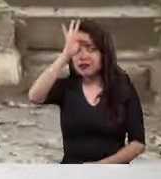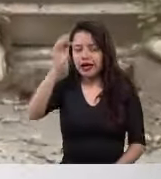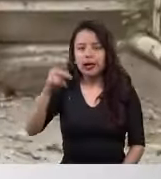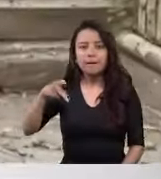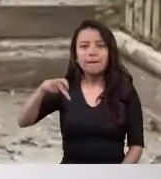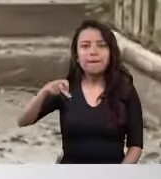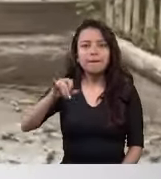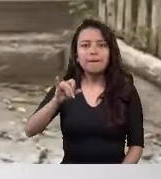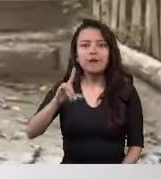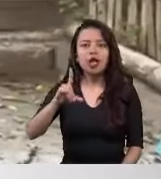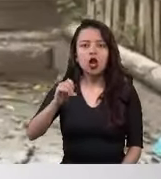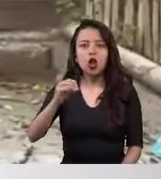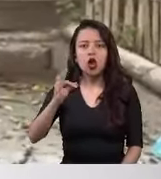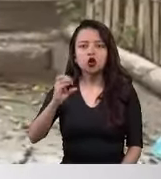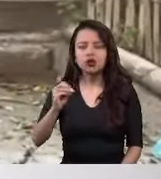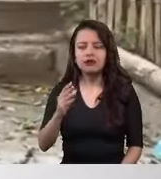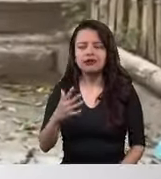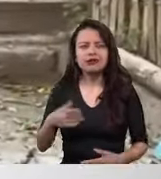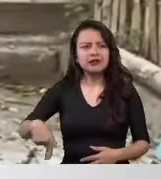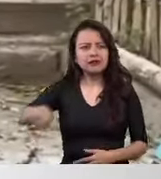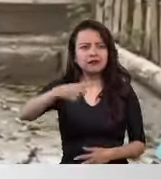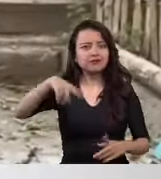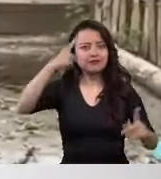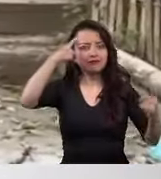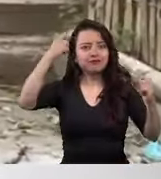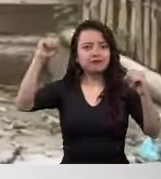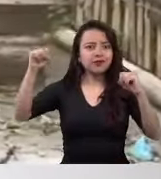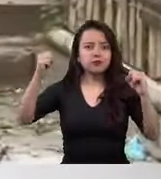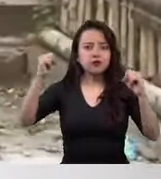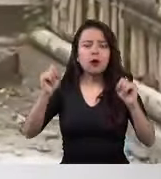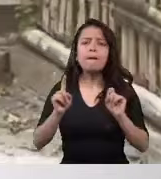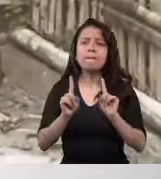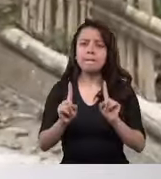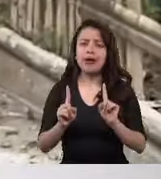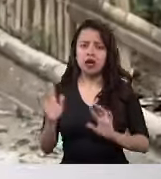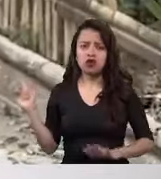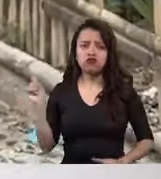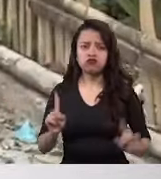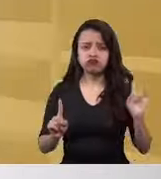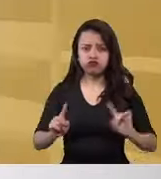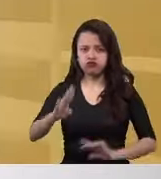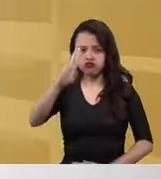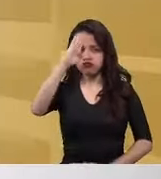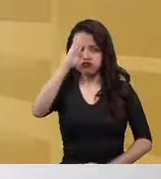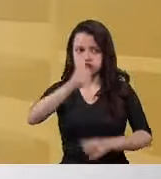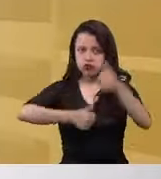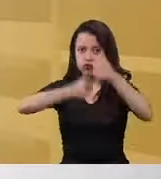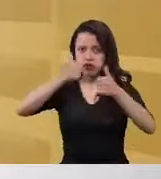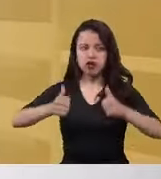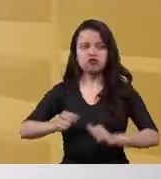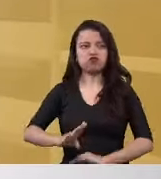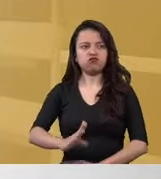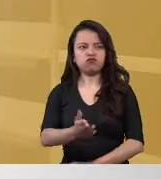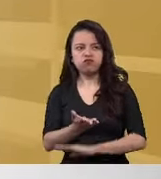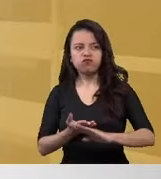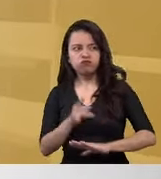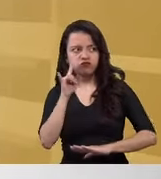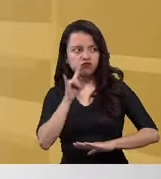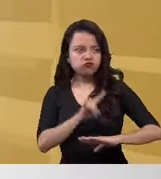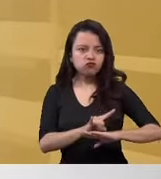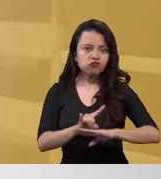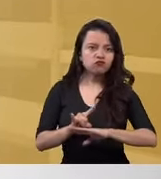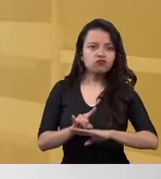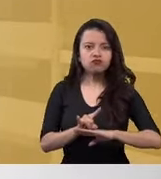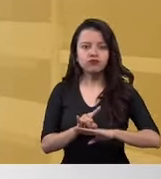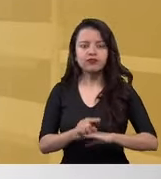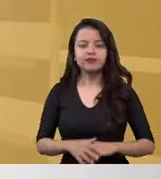entre los habitantes. Sin embargo, hay estricta presencia de las autoridades en este lugar. Una vez más, la calma de los habitantes de Jamundí se